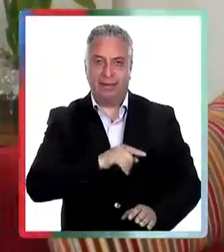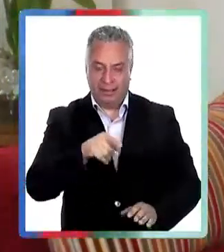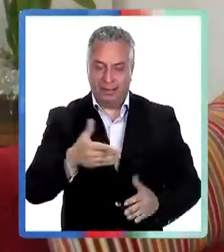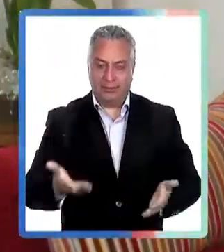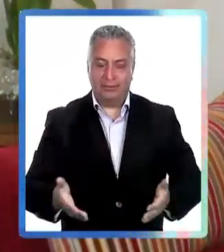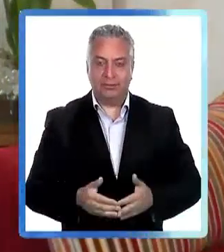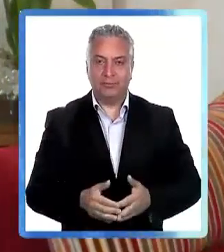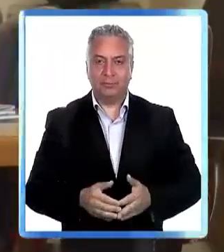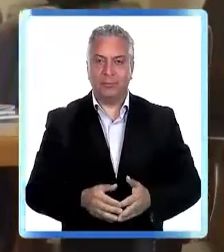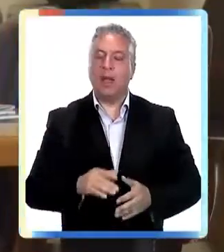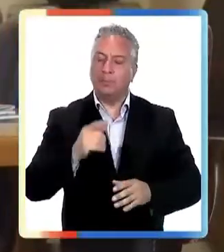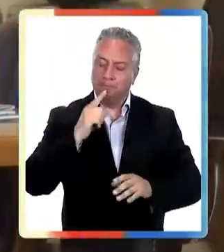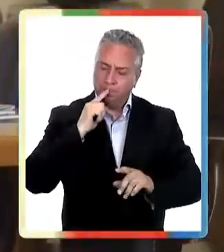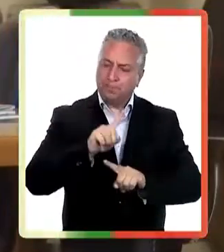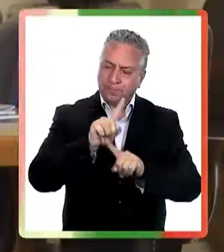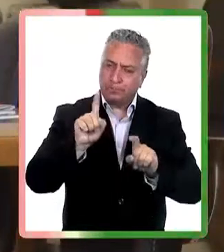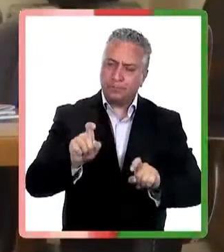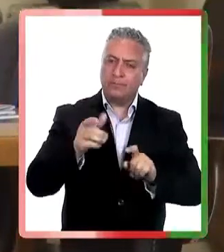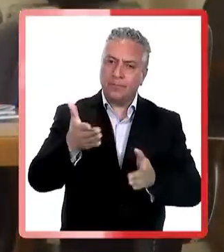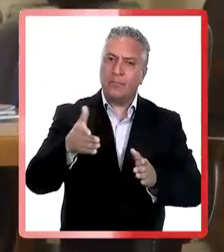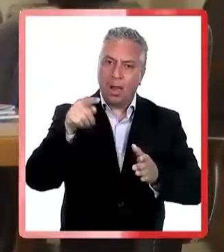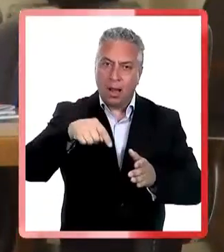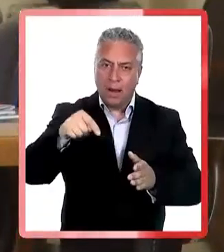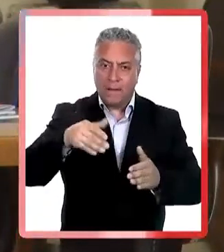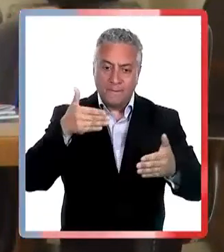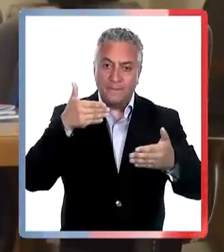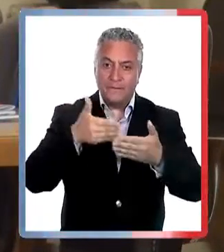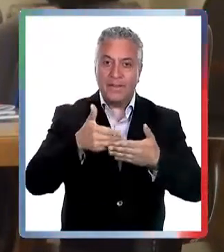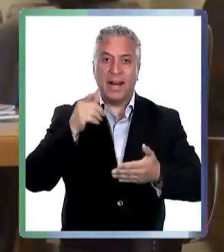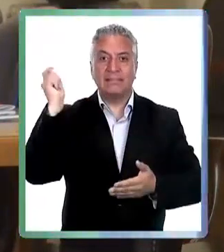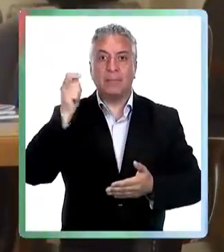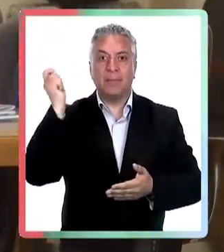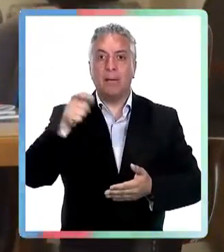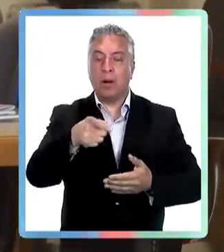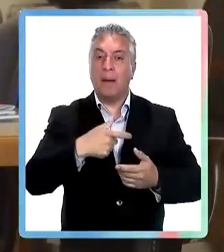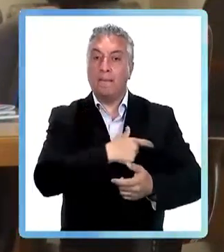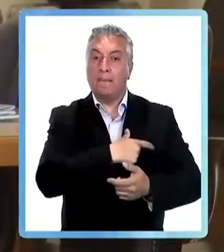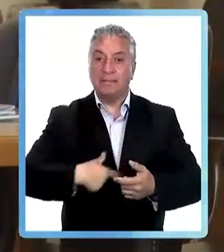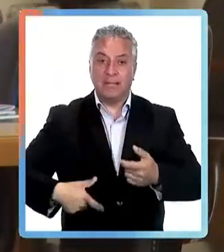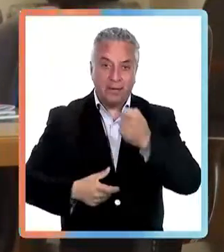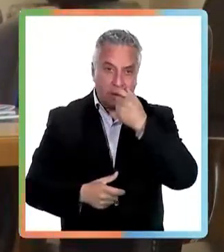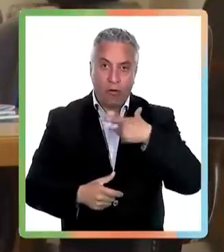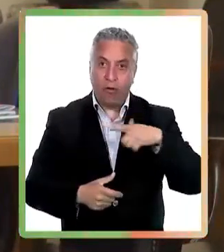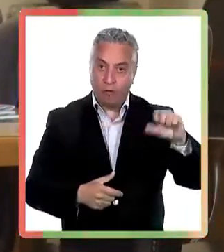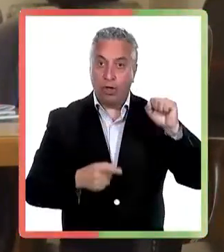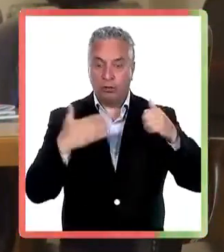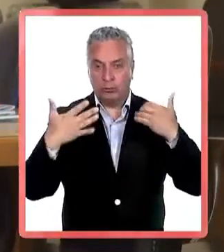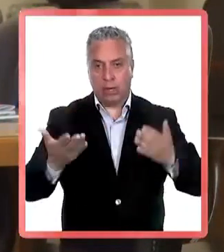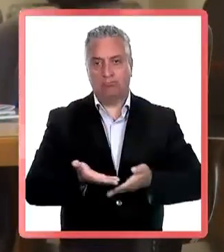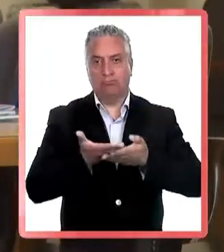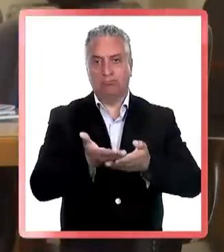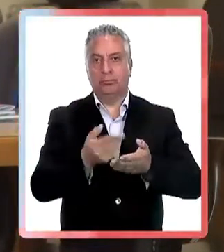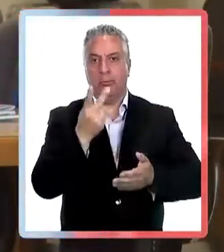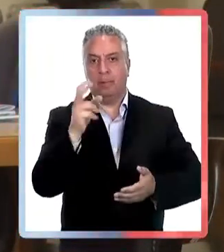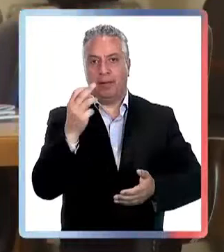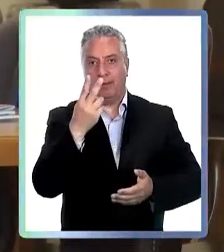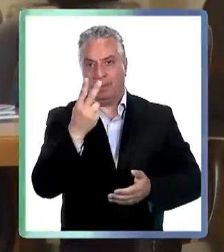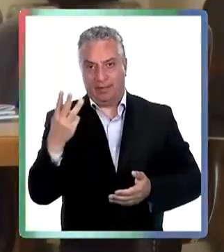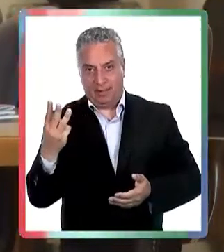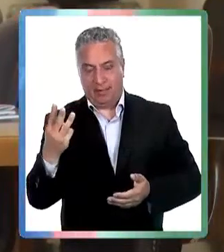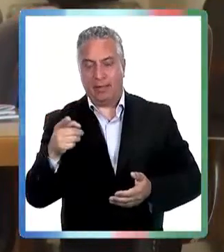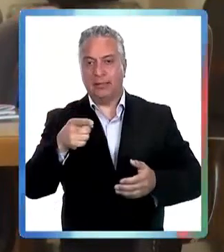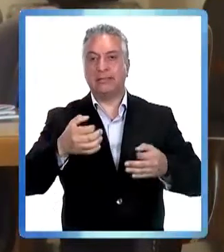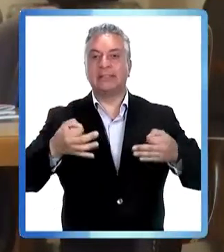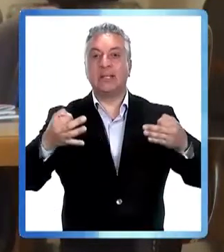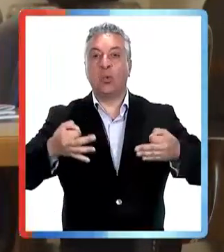proyectos de ley. Ya entrando en materia de contingencia, a fines de septiembre el presidente Boric presentó el presupuesto 2023 que tiene